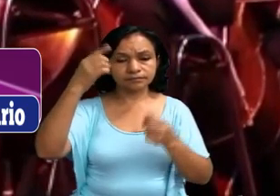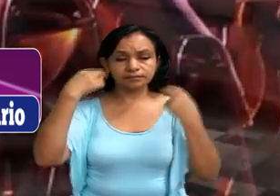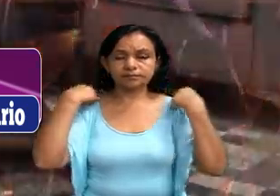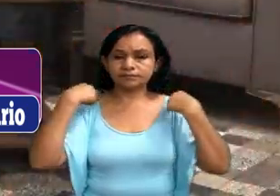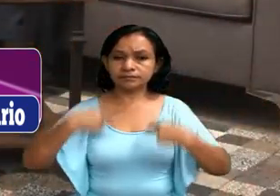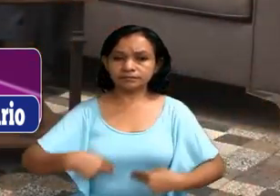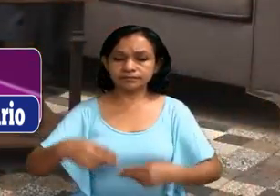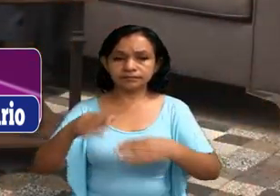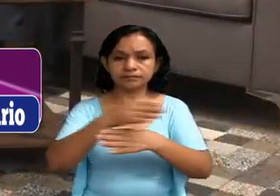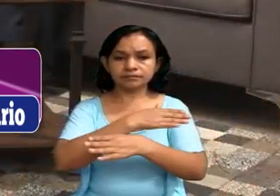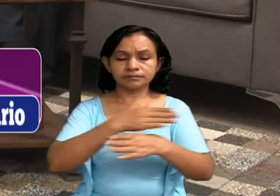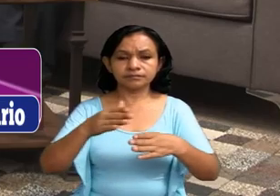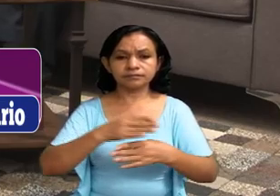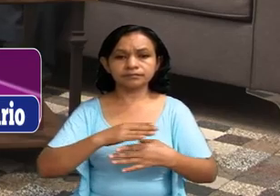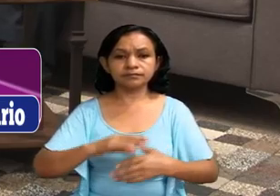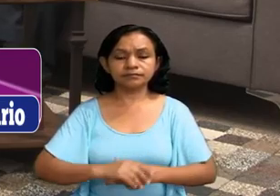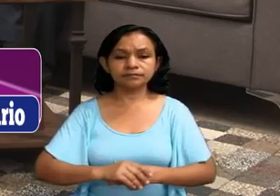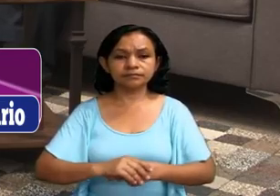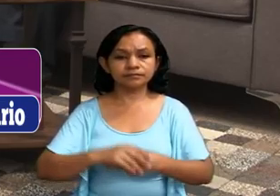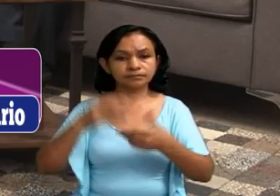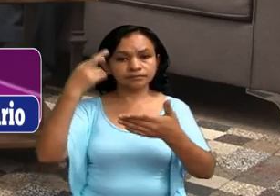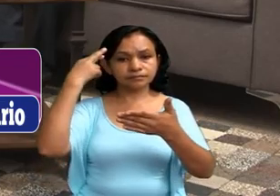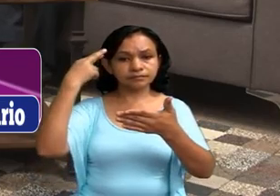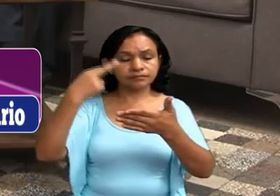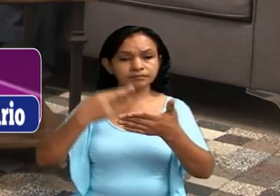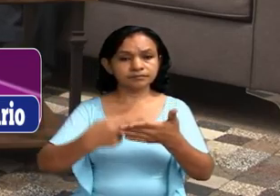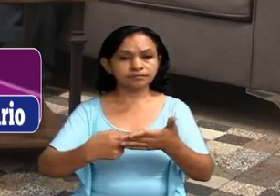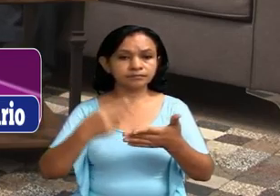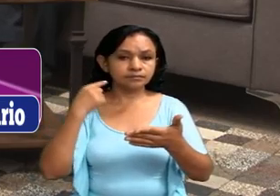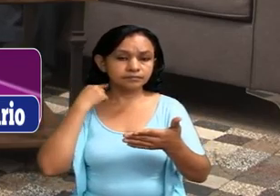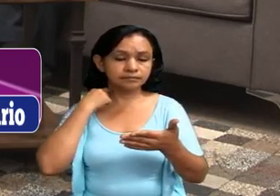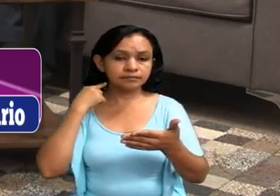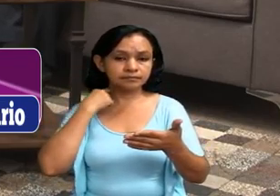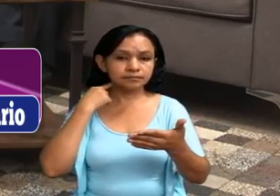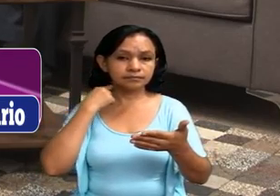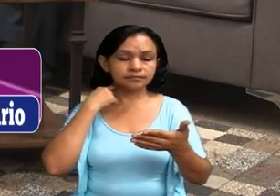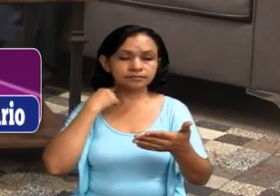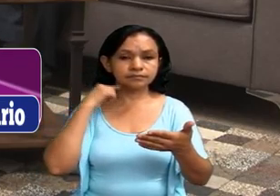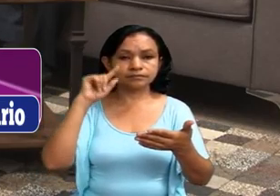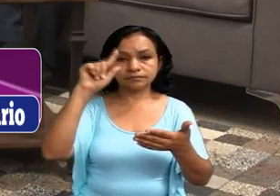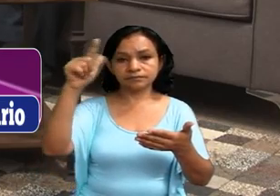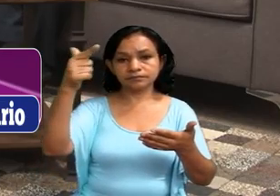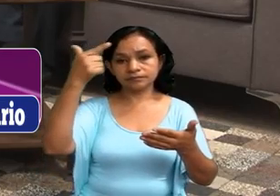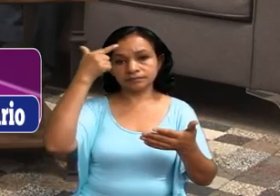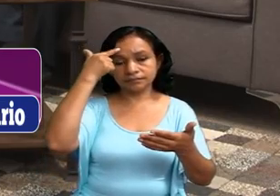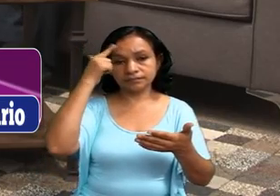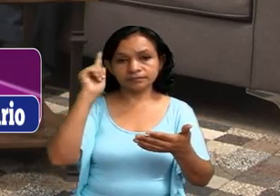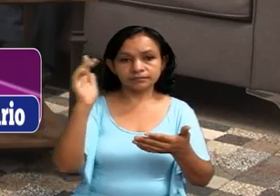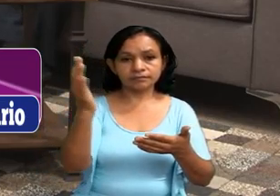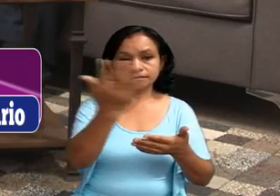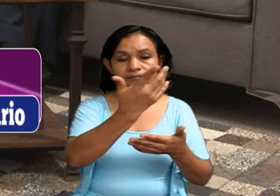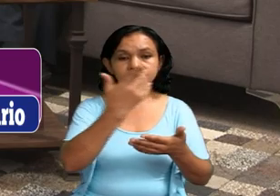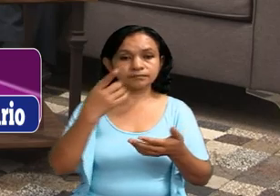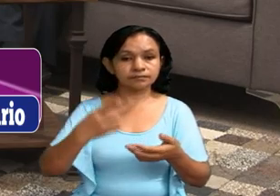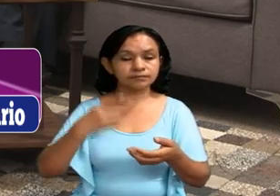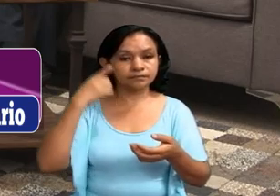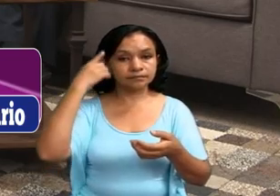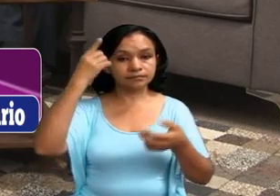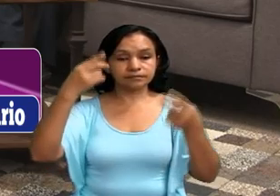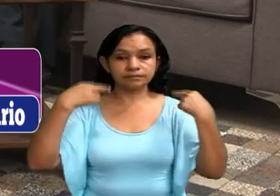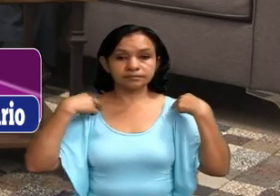multidimensional? Bueno, acordémonos que siempre hay un compromiso de todos los gobiernos alrededor del desarrollo humano, ¿verdad?